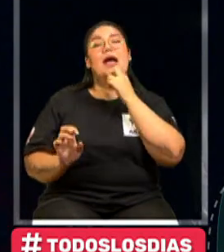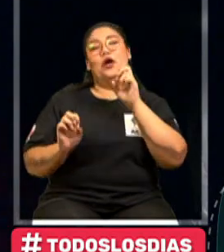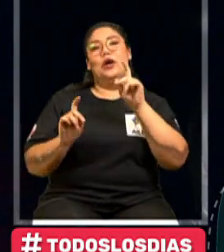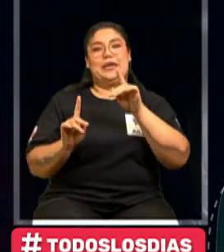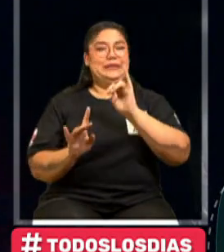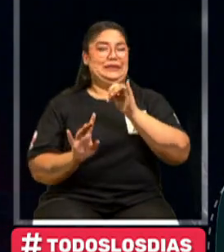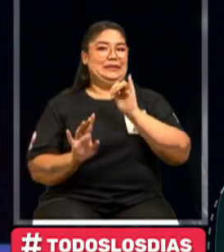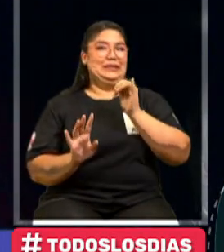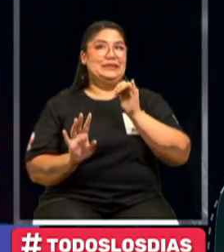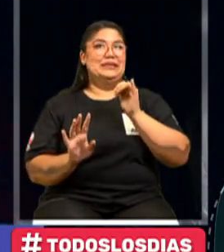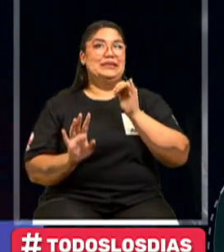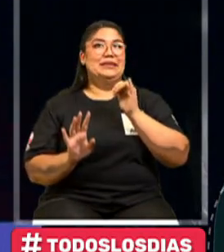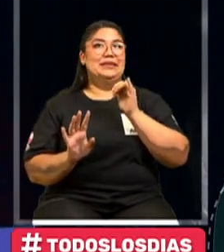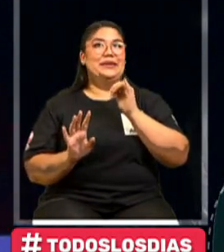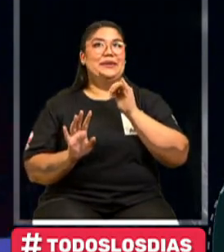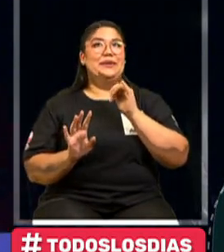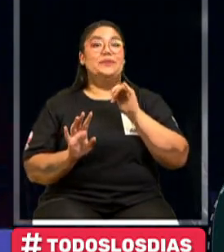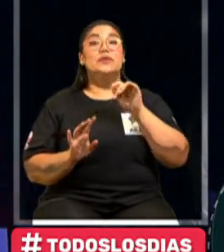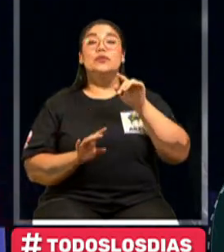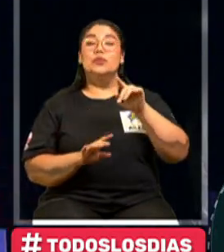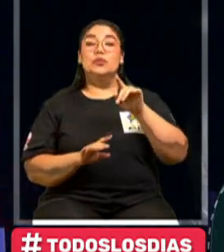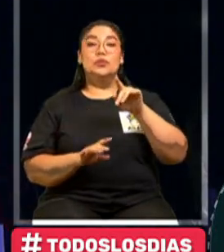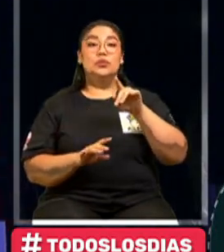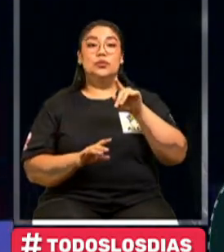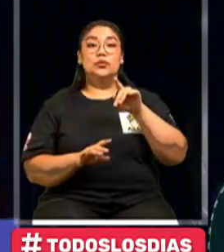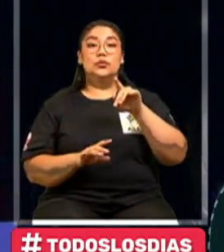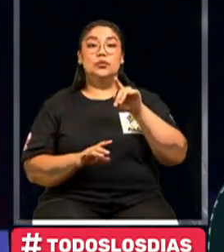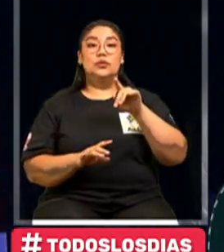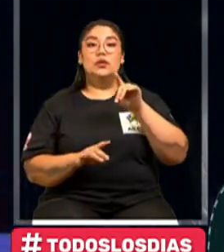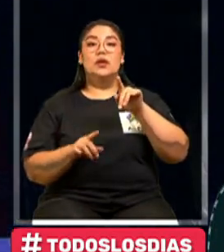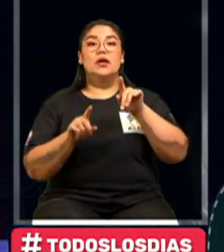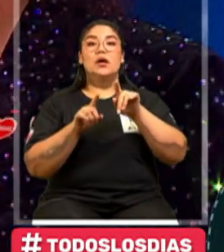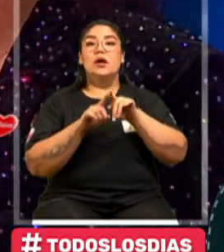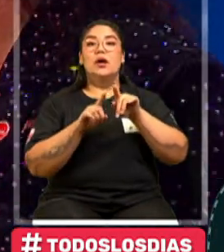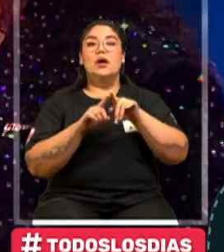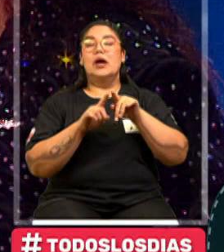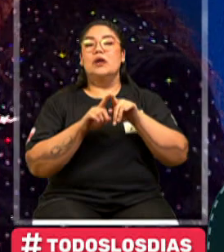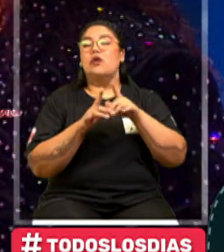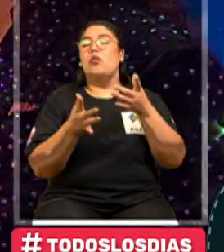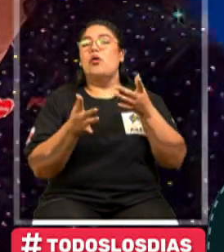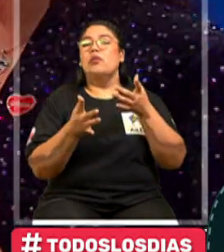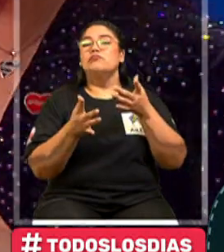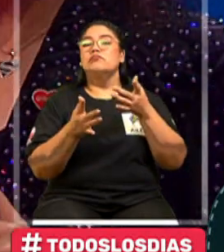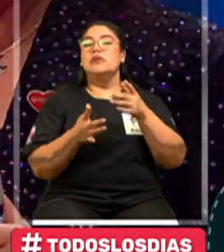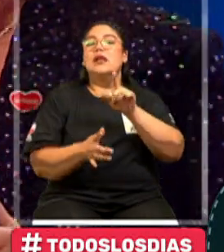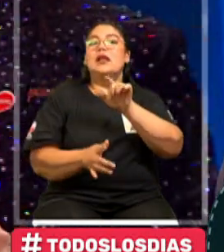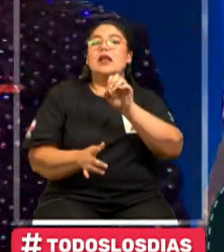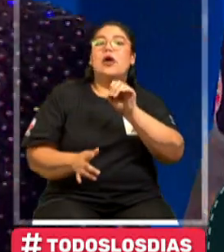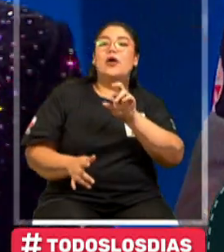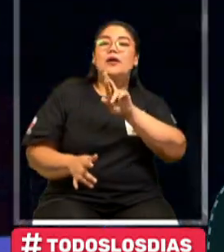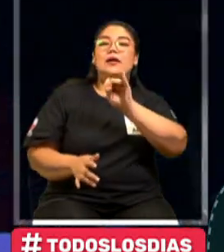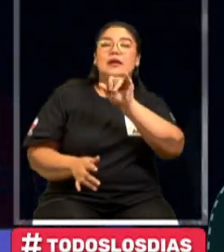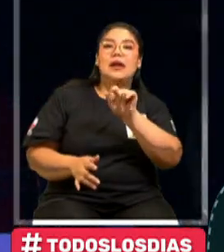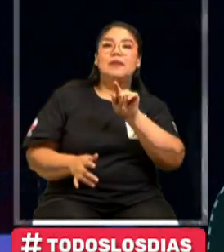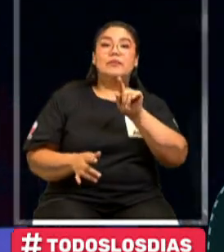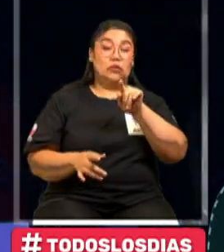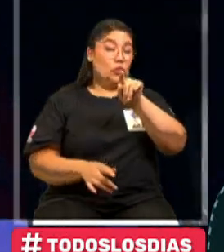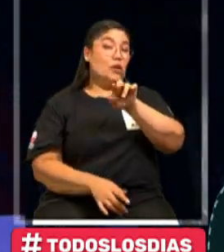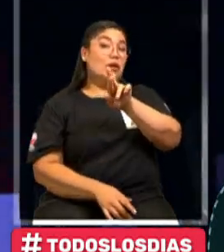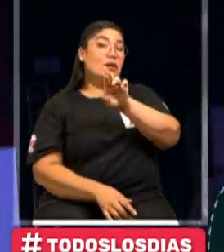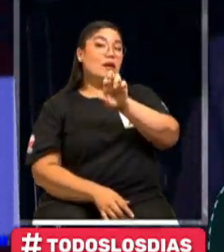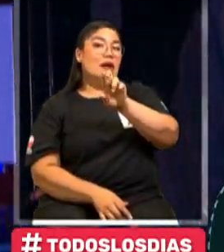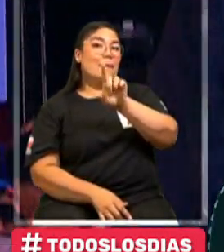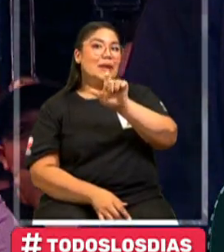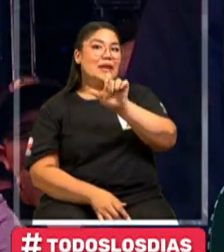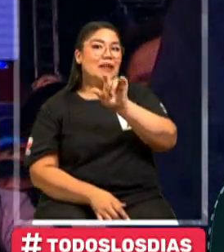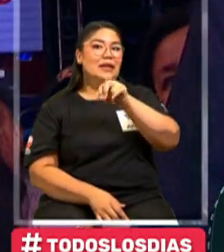bromear. Eres un cumbiero rock, tú, Leo Rey. Repening, me tinca que tú